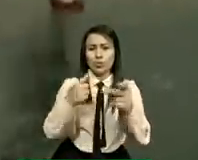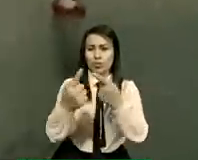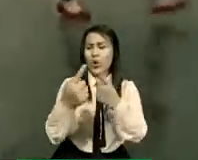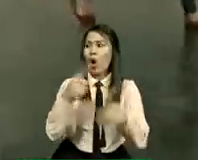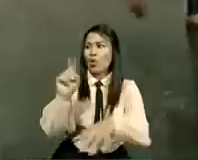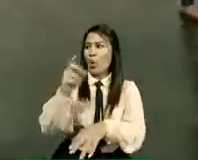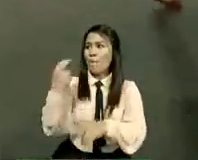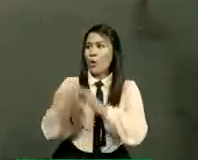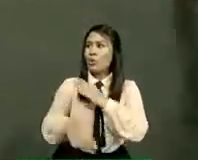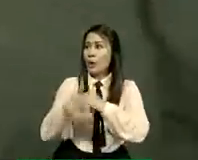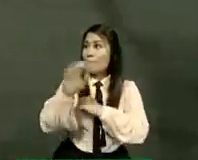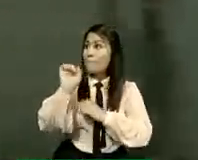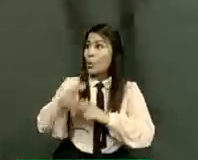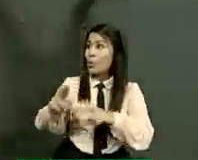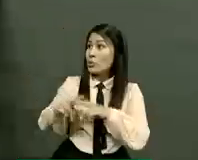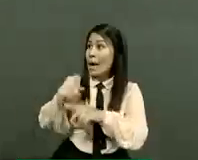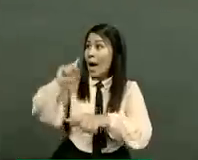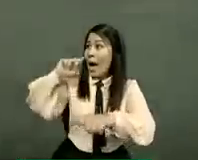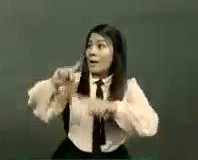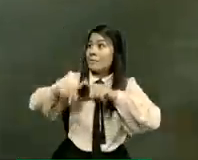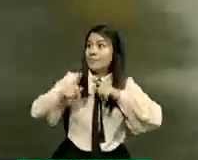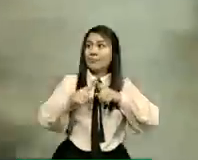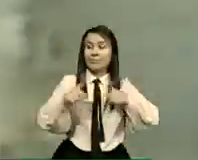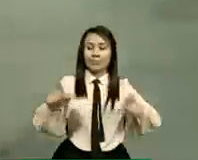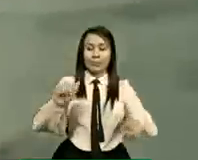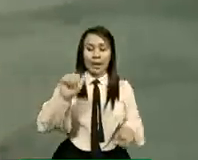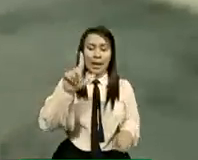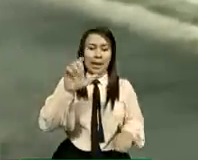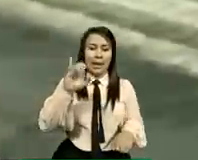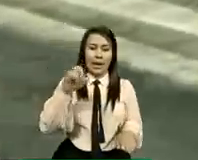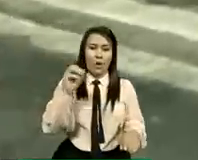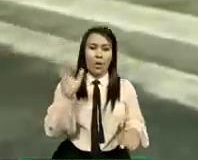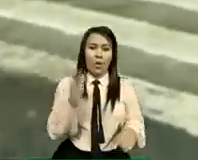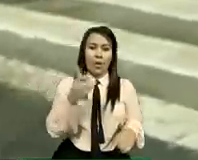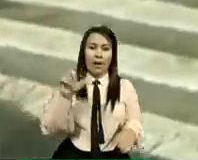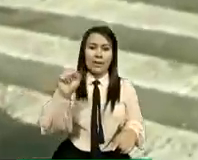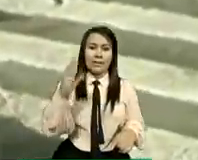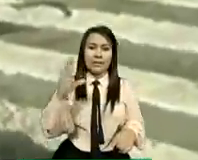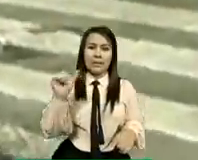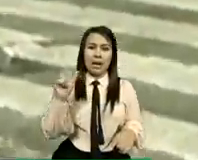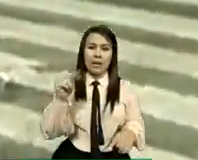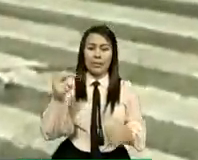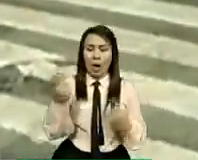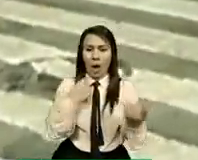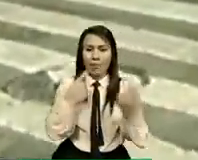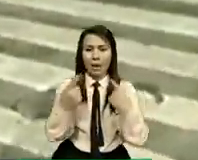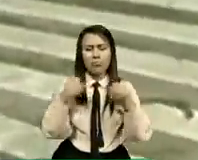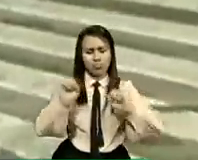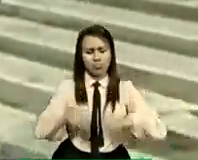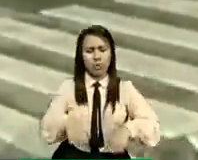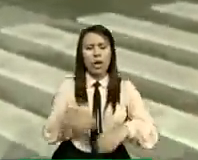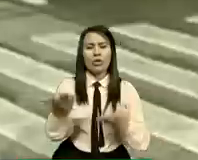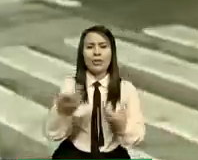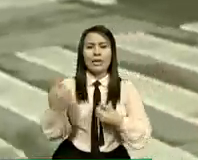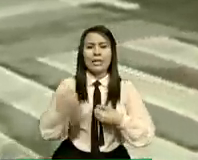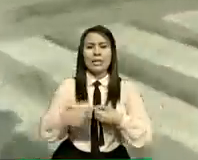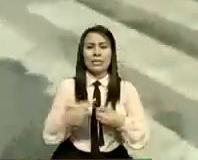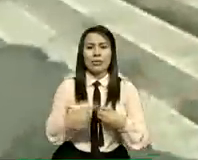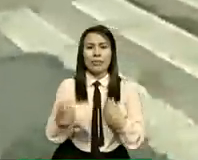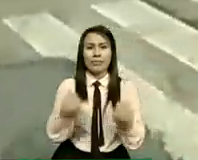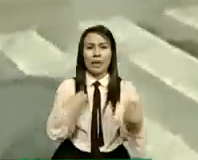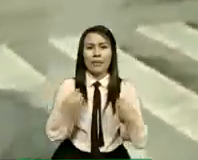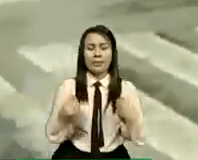Moncayo hasta Alejo Lascano. Luego girar a la izquierda y retomar su recorrido normal por la calle Quito. ¿Pueden